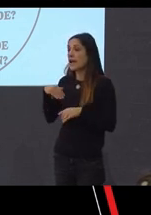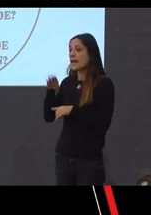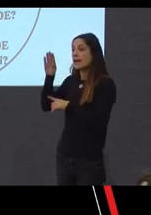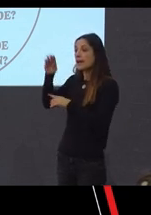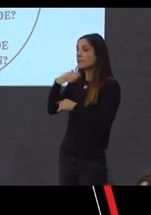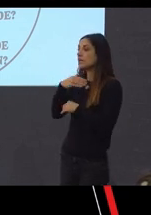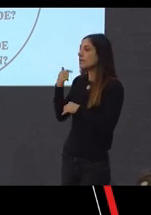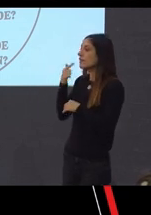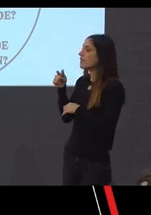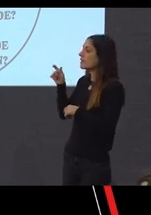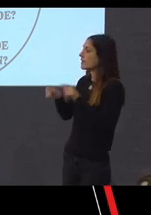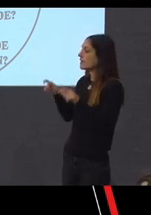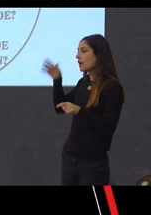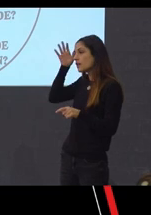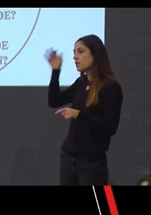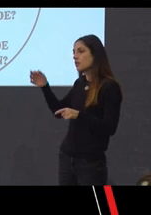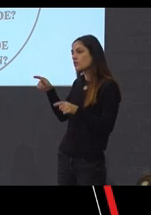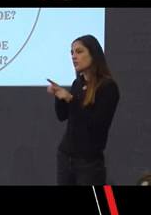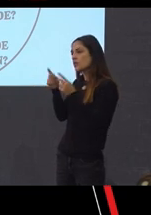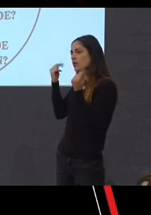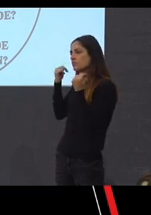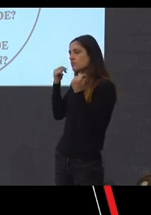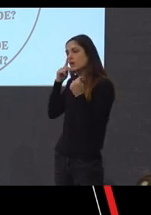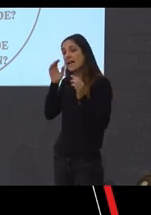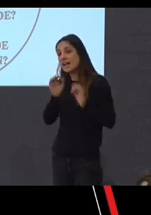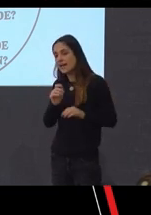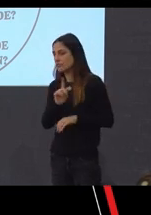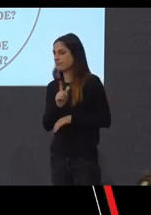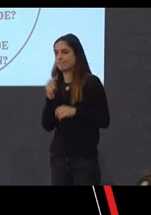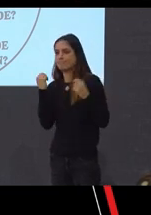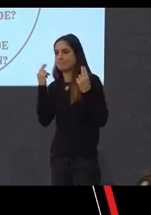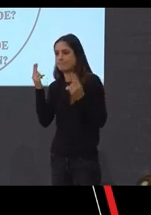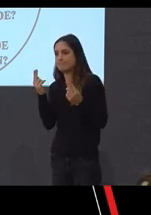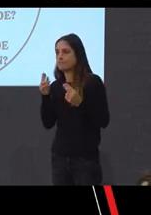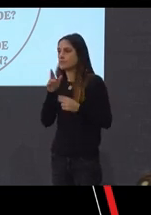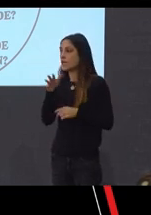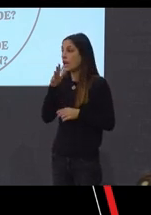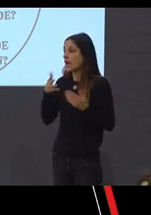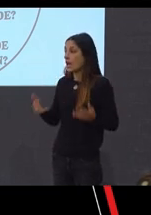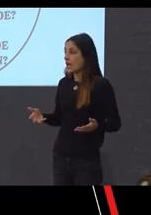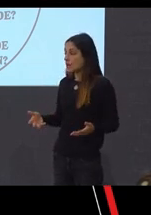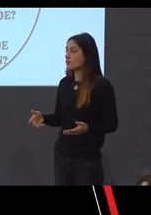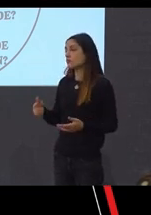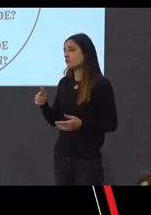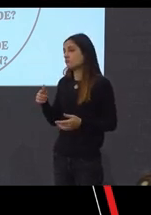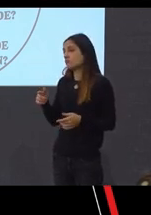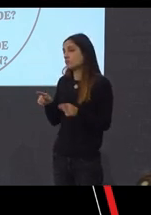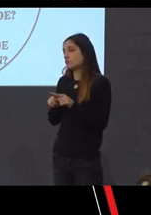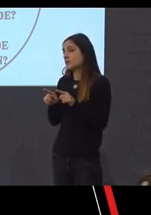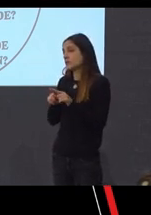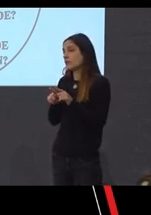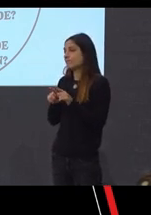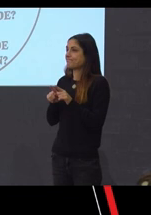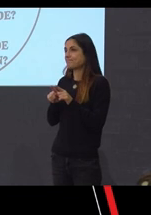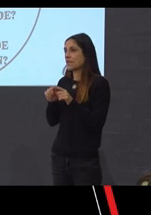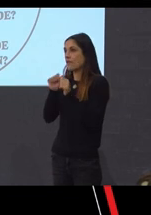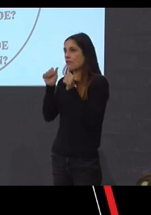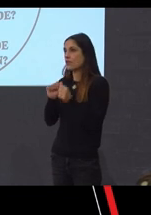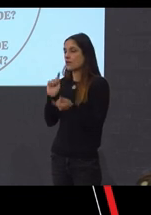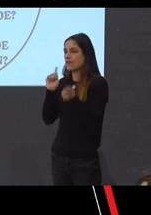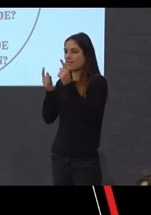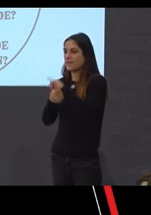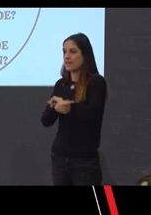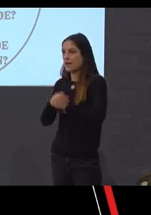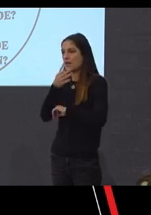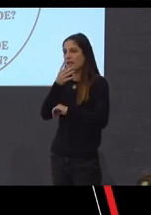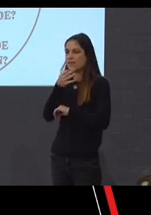no que a historiografía posterior tamén recolleu, aínda que hoxe en día pois está reformulando completamente